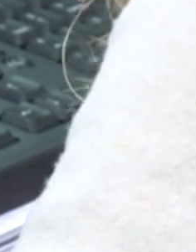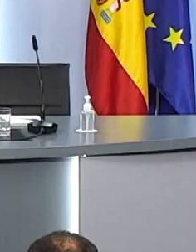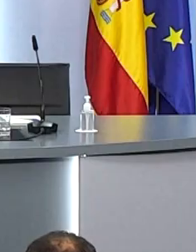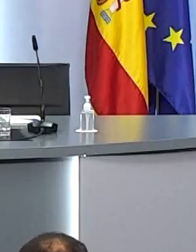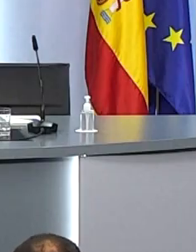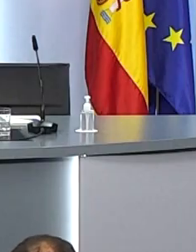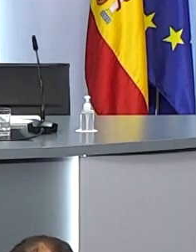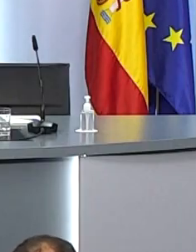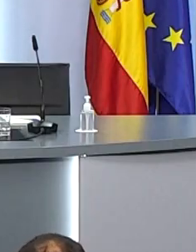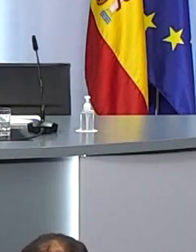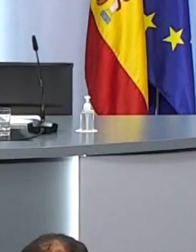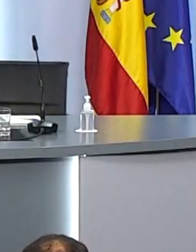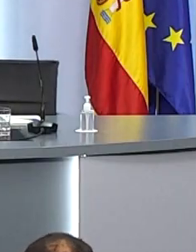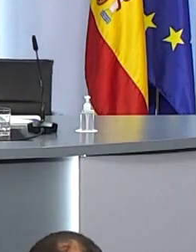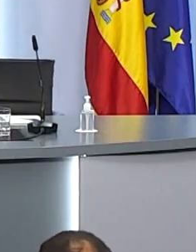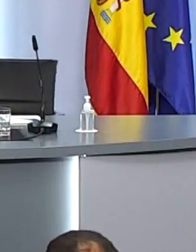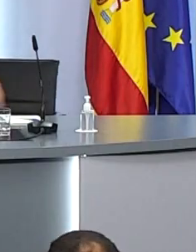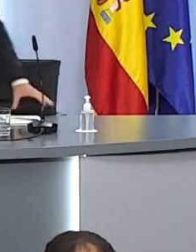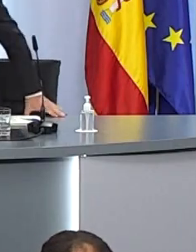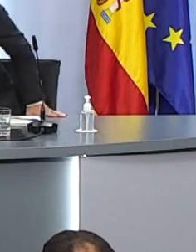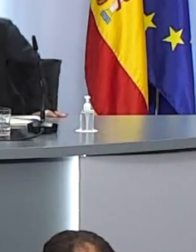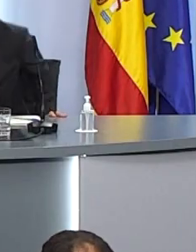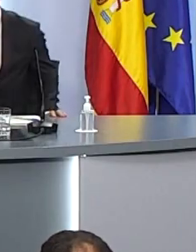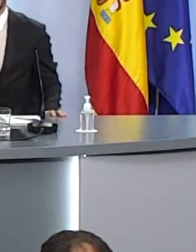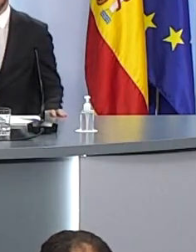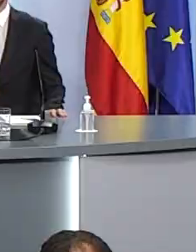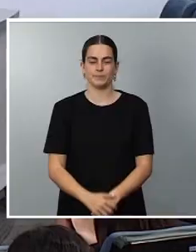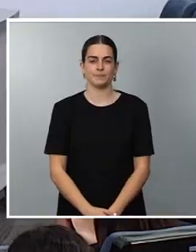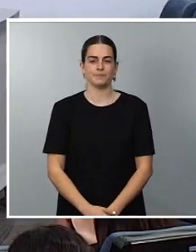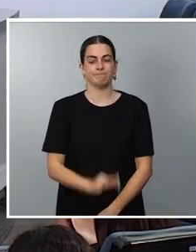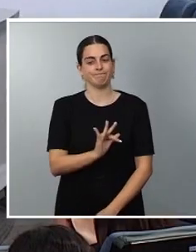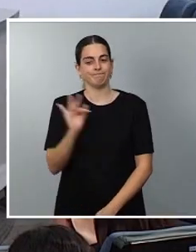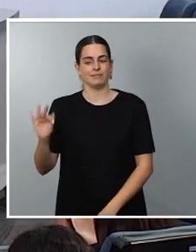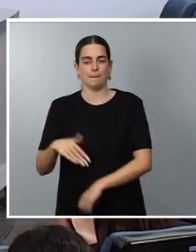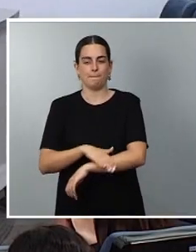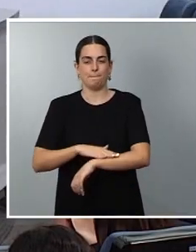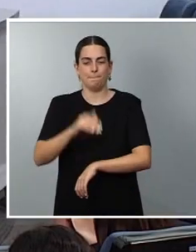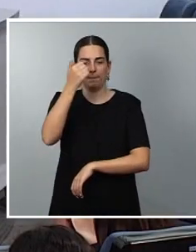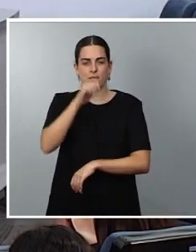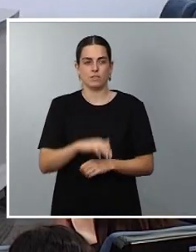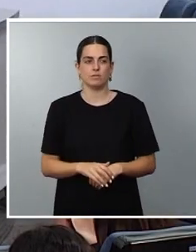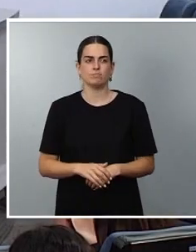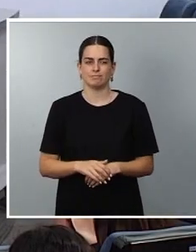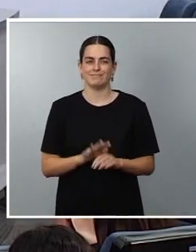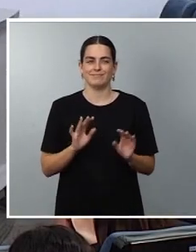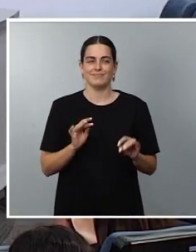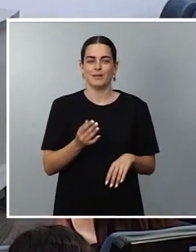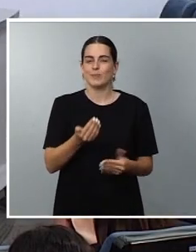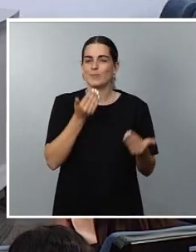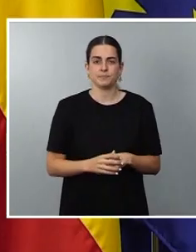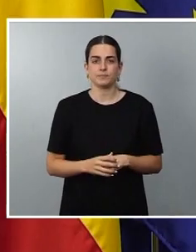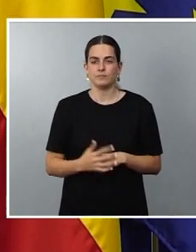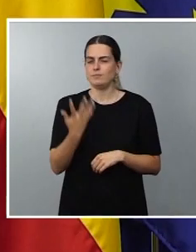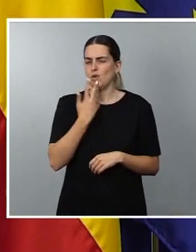además limita a tres minutos la espera máxima y obliga a resolver las reclamaciones en 15 días lo ha presentado el ministro de consumo alberto